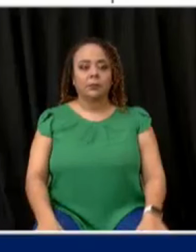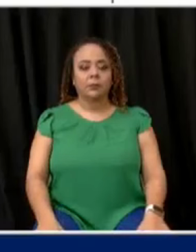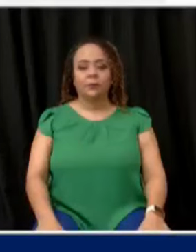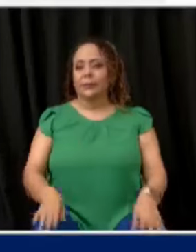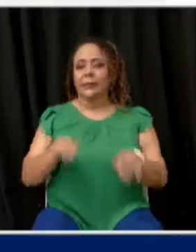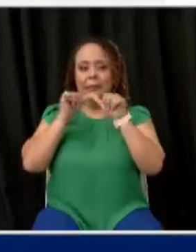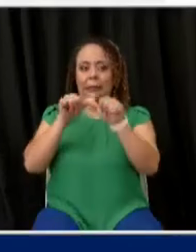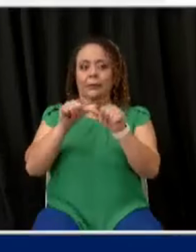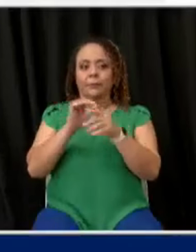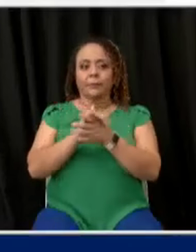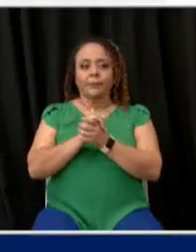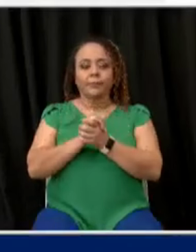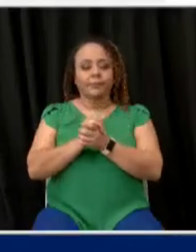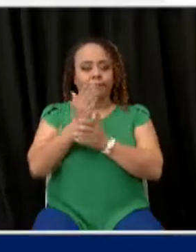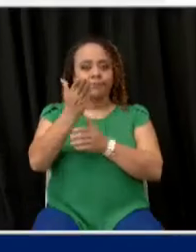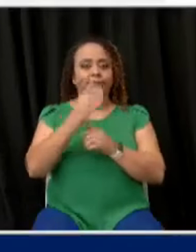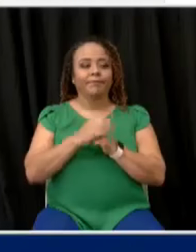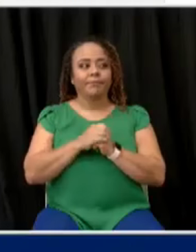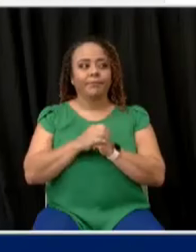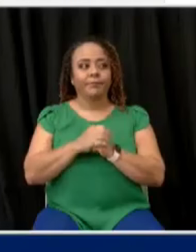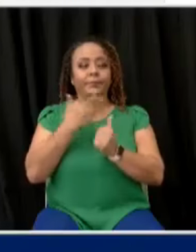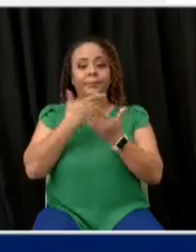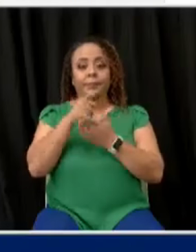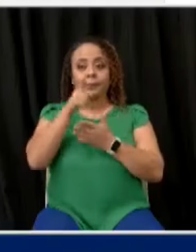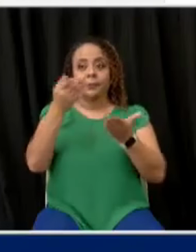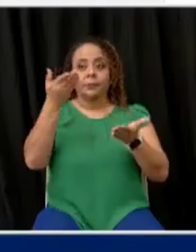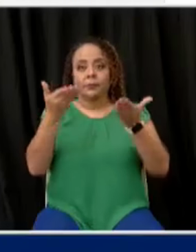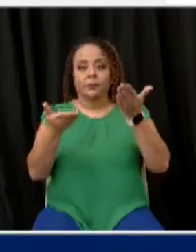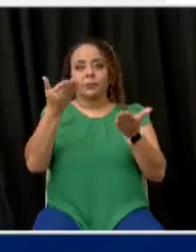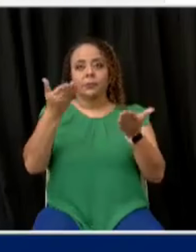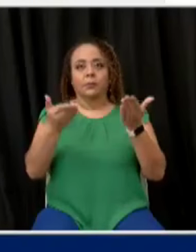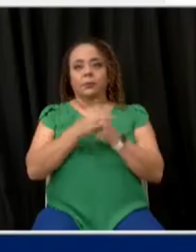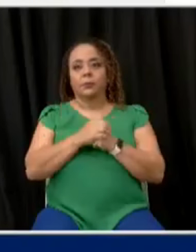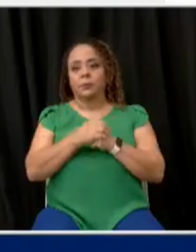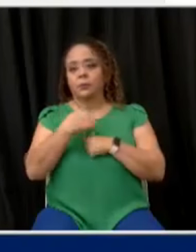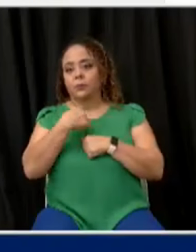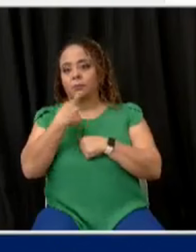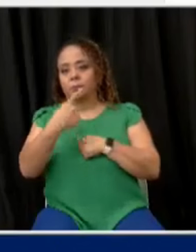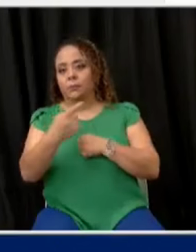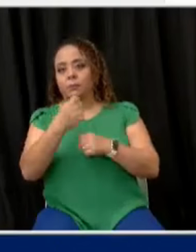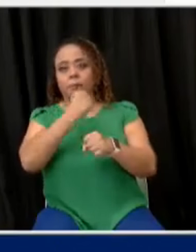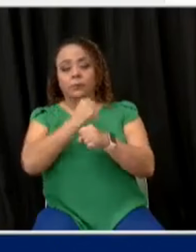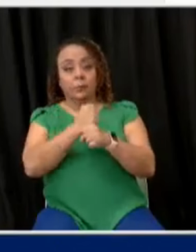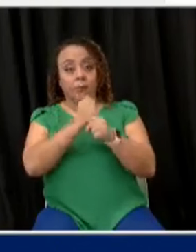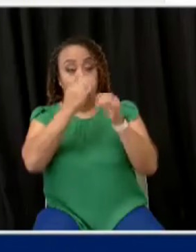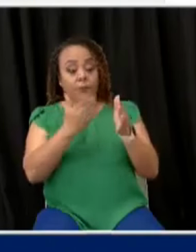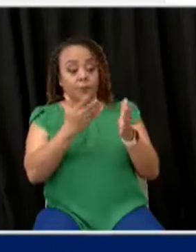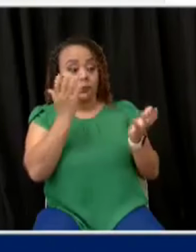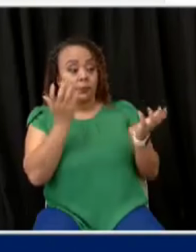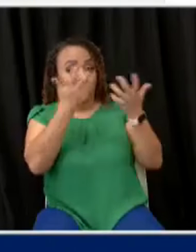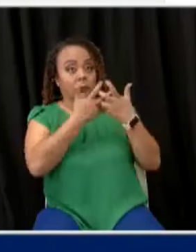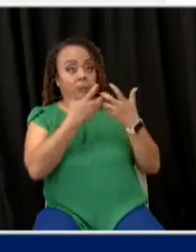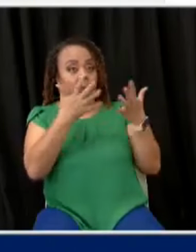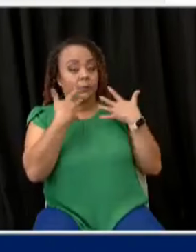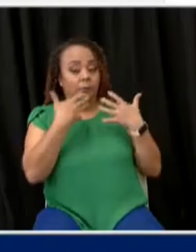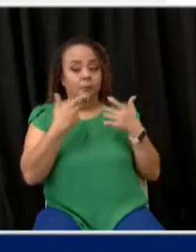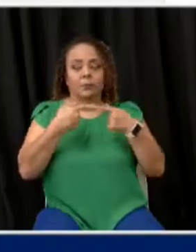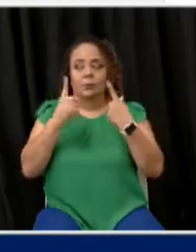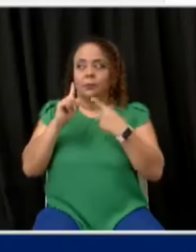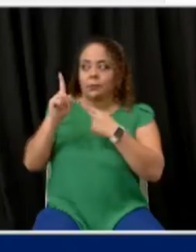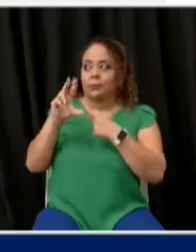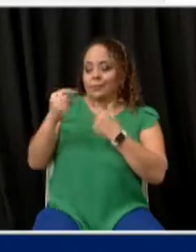favor. Ese mismo. Bueno, en esta comparación les ponía yo un trabajador aclimatado versus uno no aclimatado. No